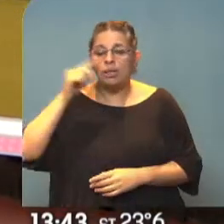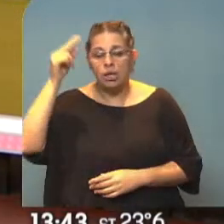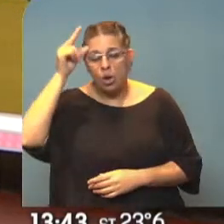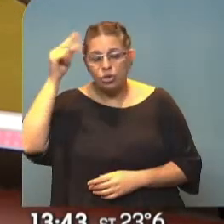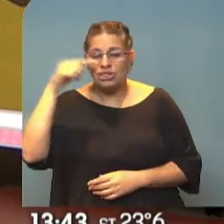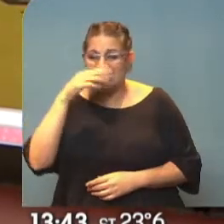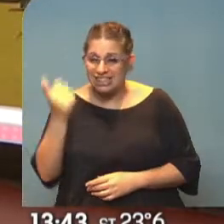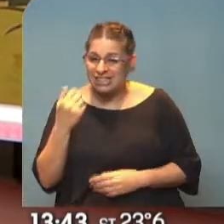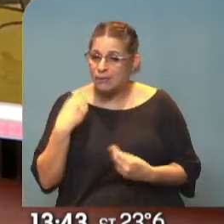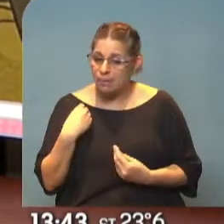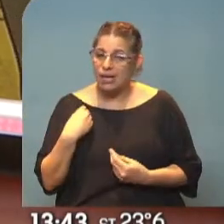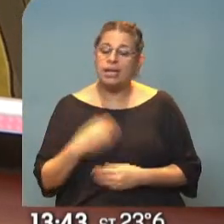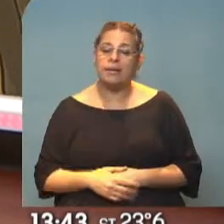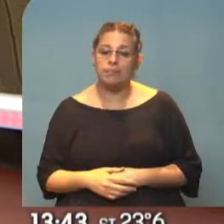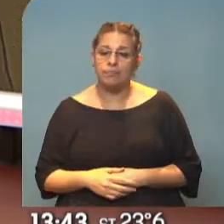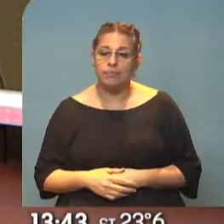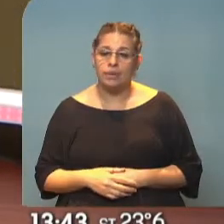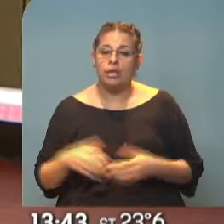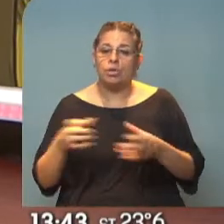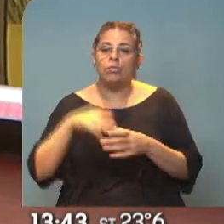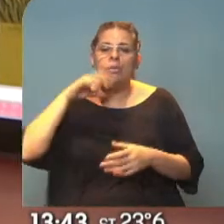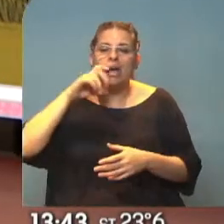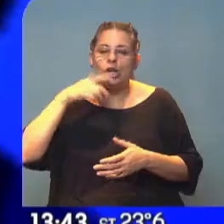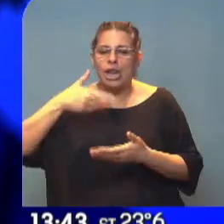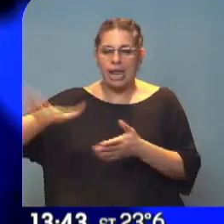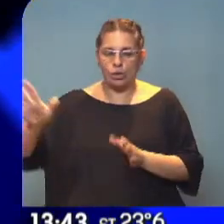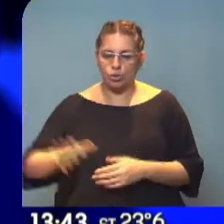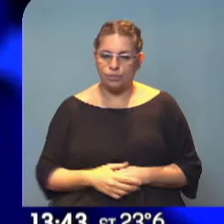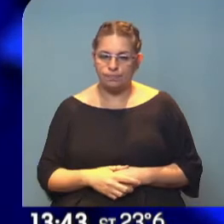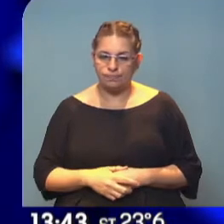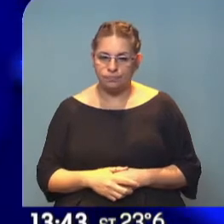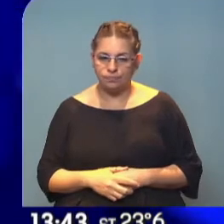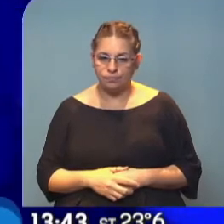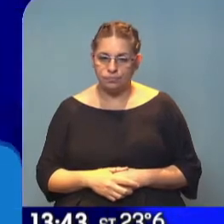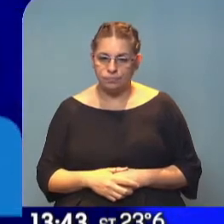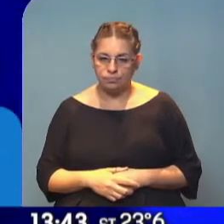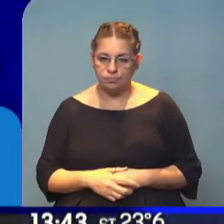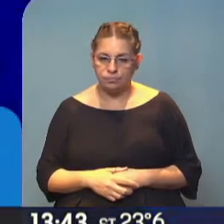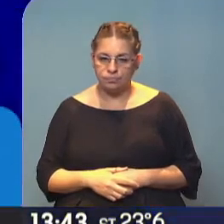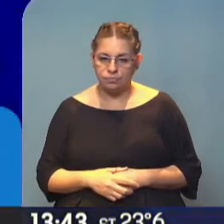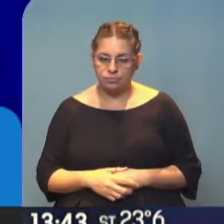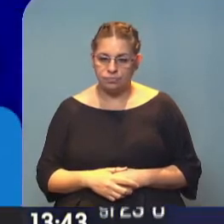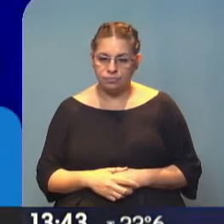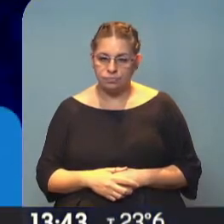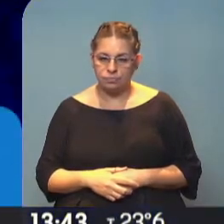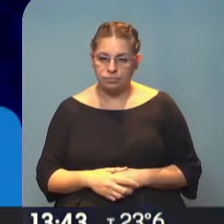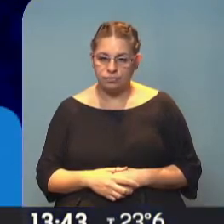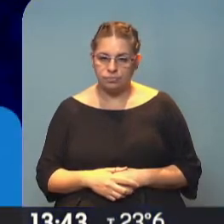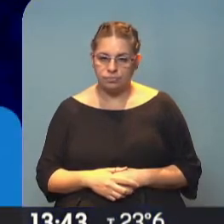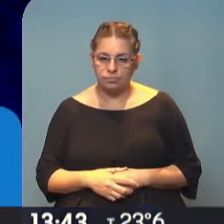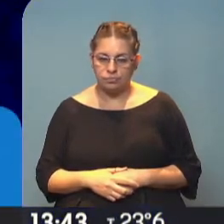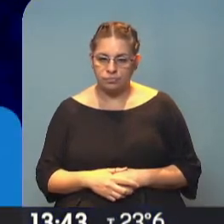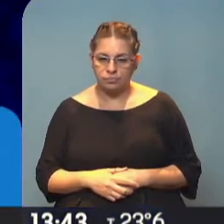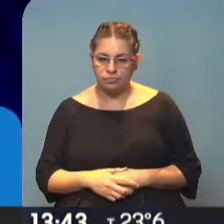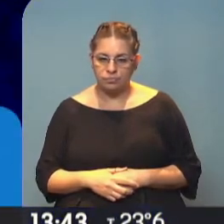poder mantener alejados a los malones. El parapeto de adobes que lo bordea es en pequeño